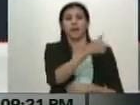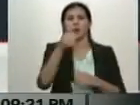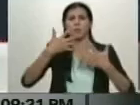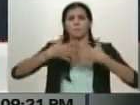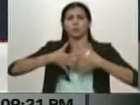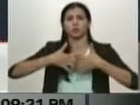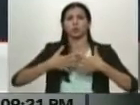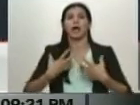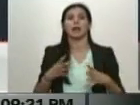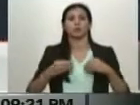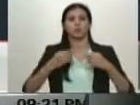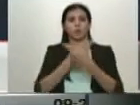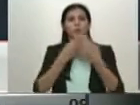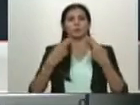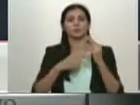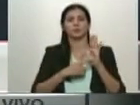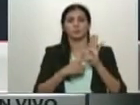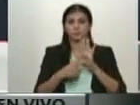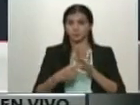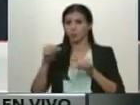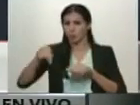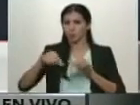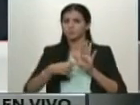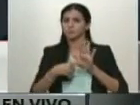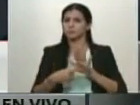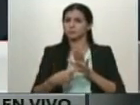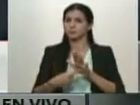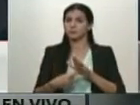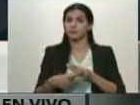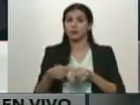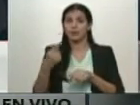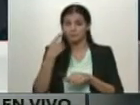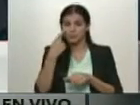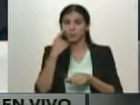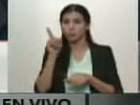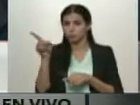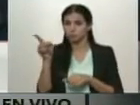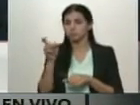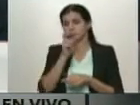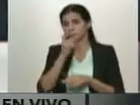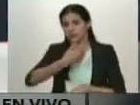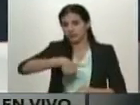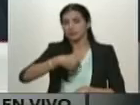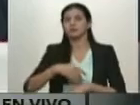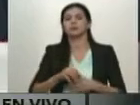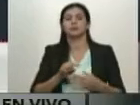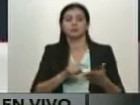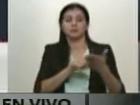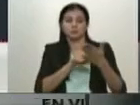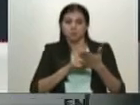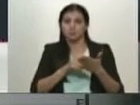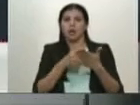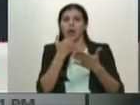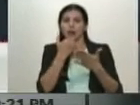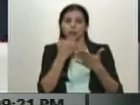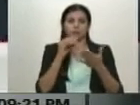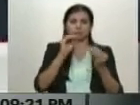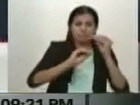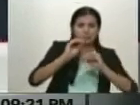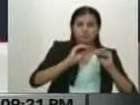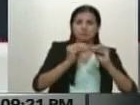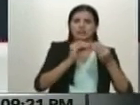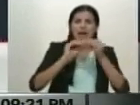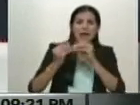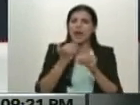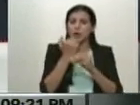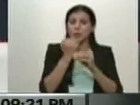hemos presentado a usted el día de hoy. Hemos escuchado algunas observaciones y le tendremos listo el trabajo de manera definitiva